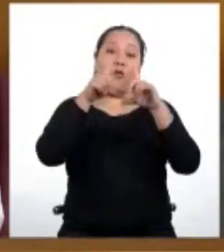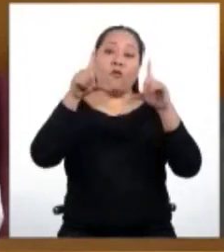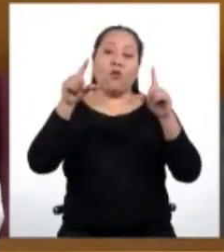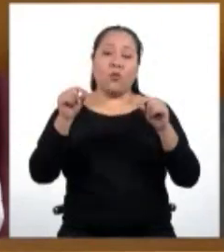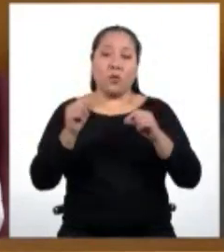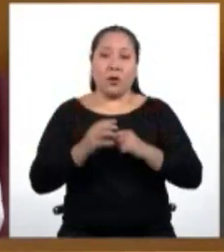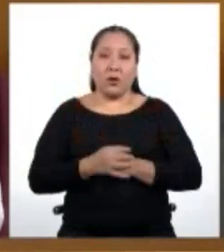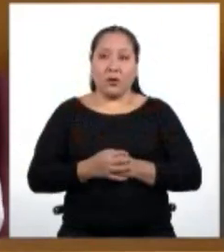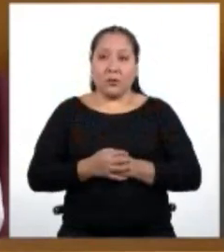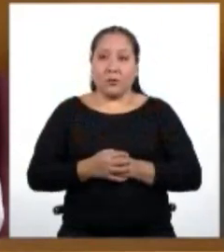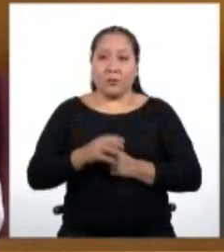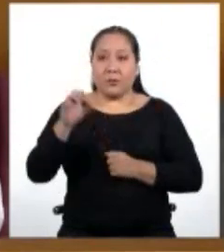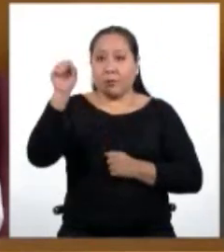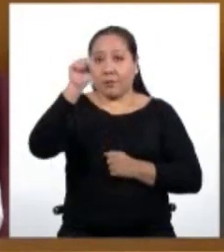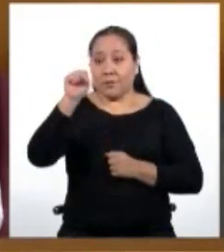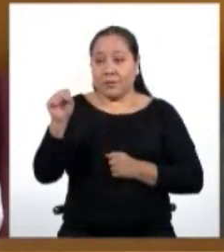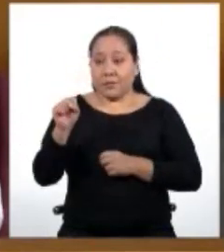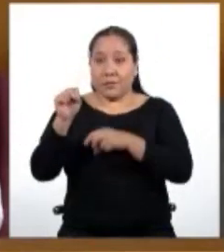Lo